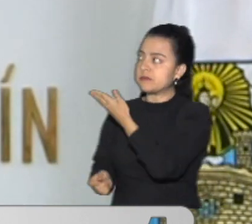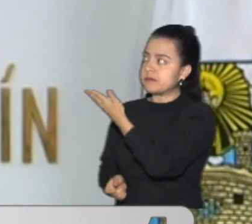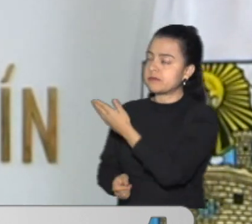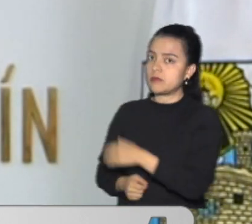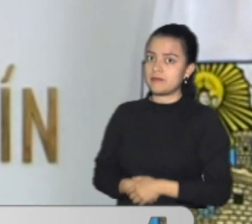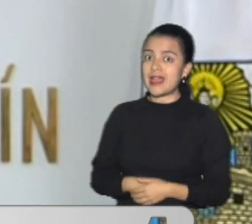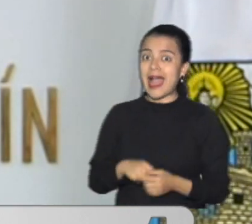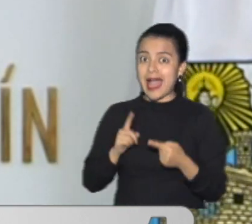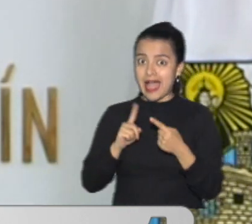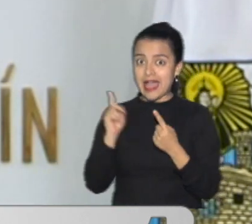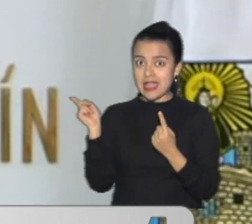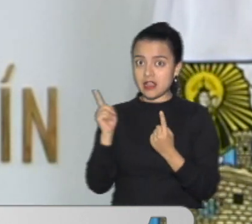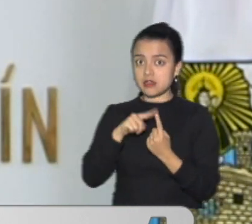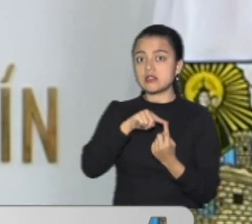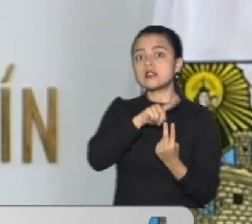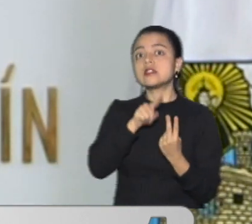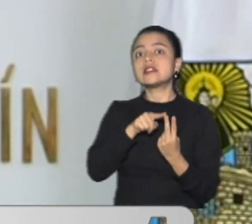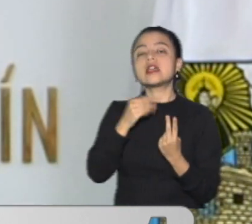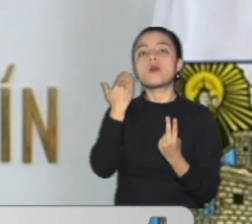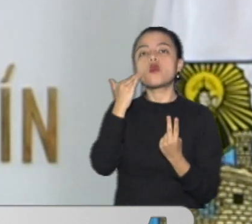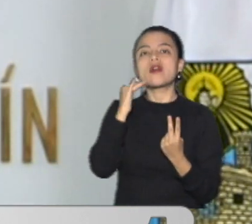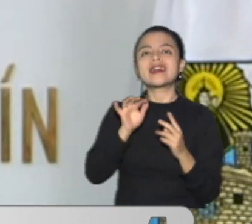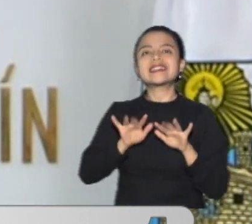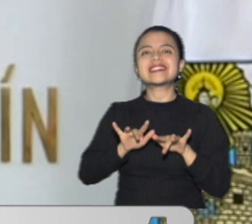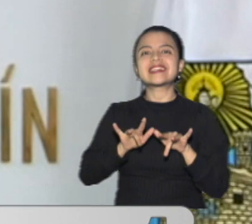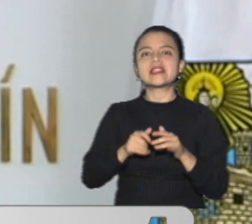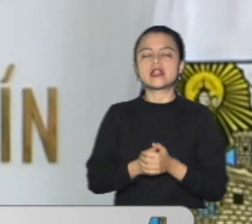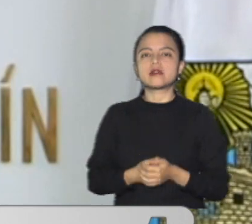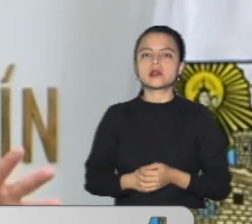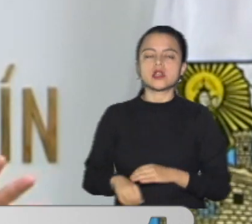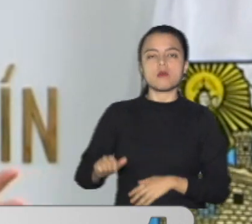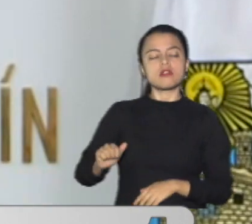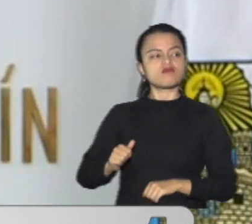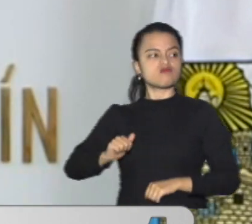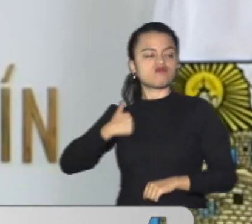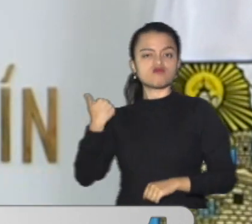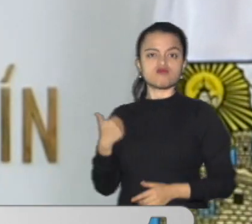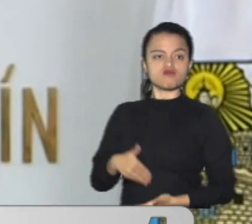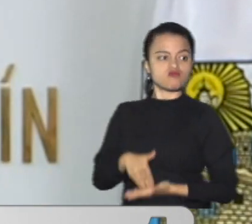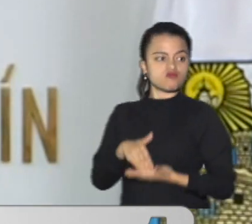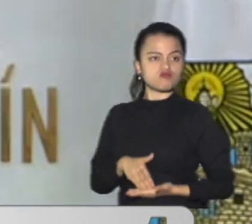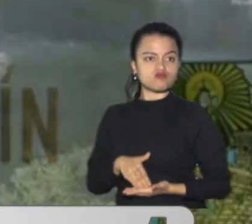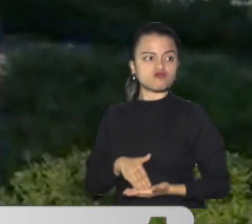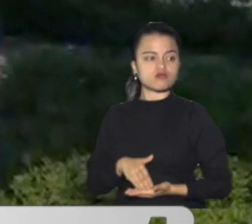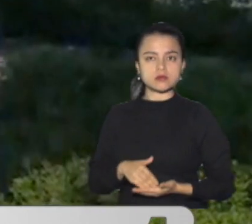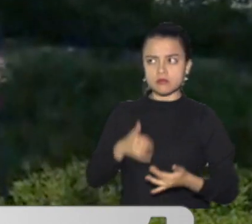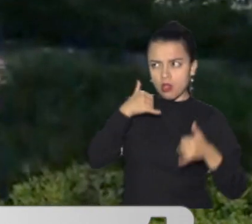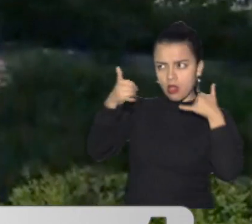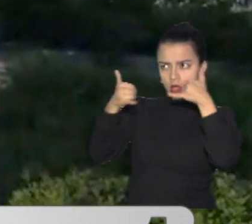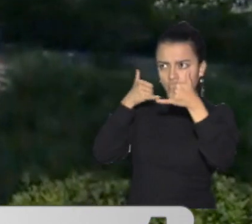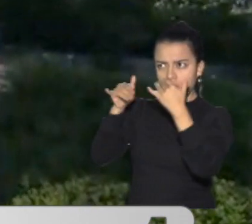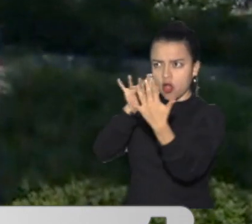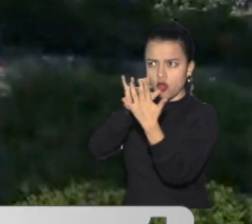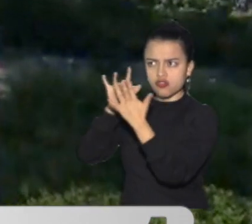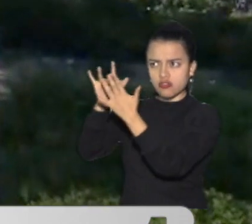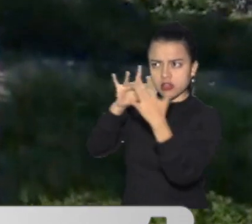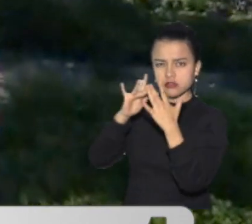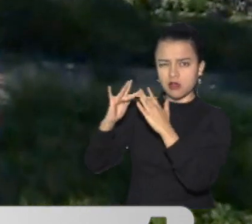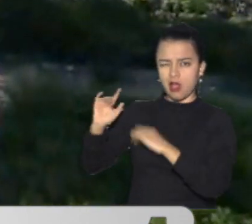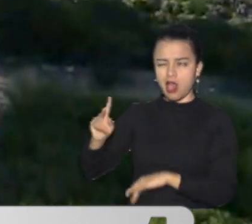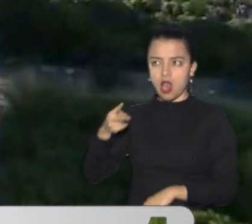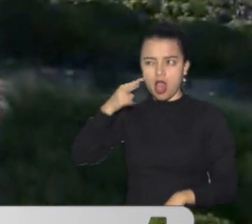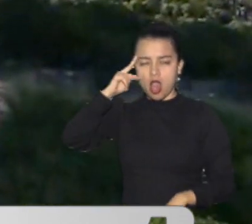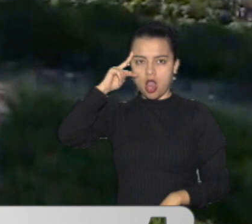a su secretaria privada María Camila Villamizar por los delitos de abuso de poder y tráfico de influencias. La solicitud se da con base en